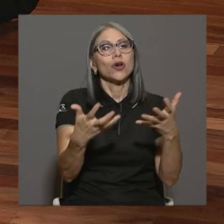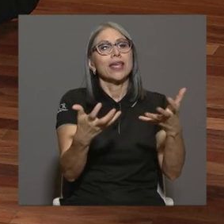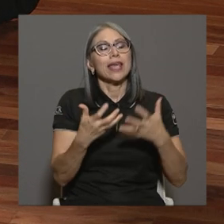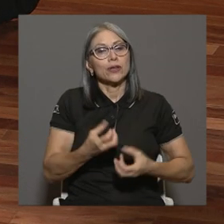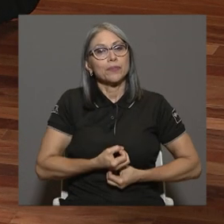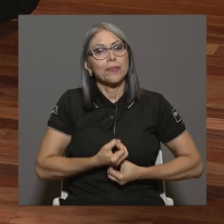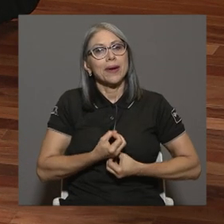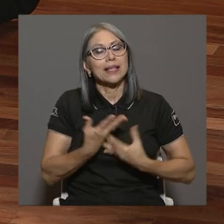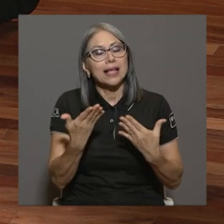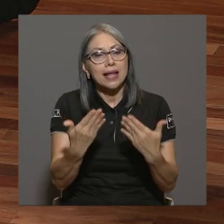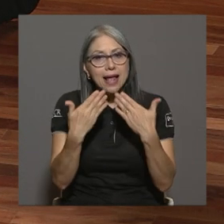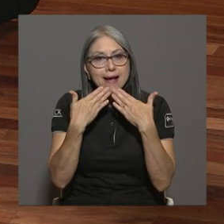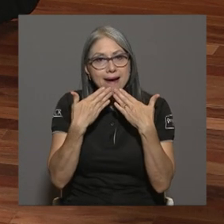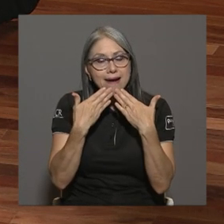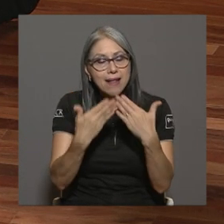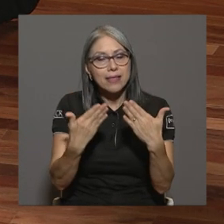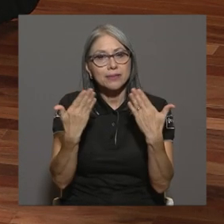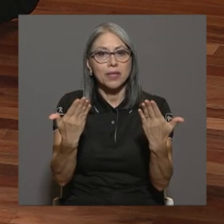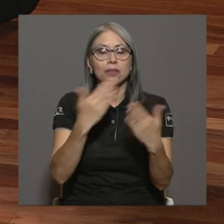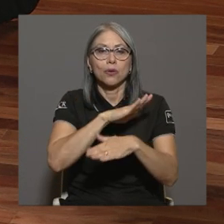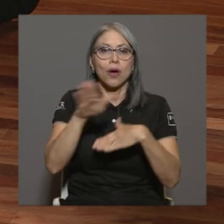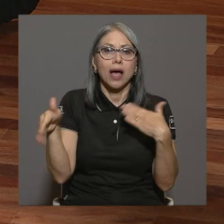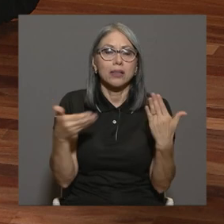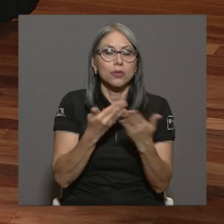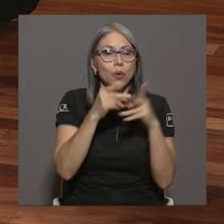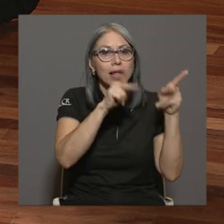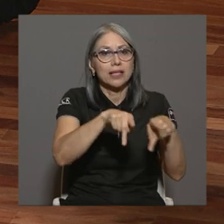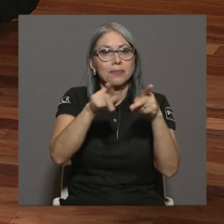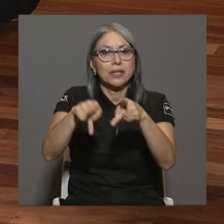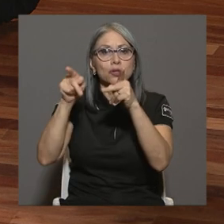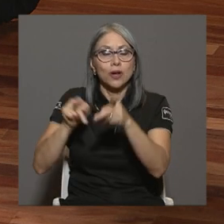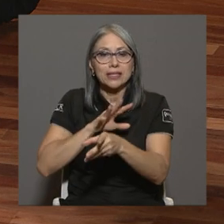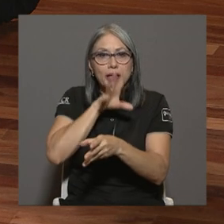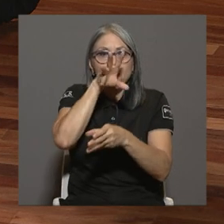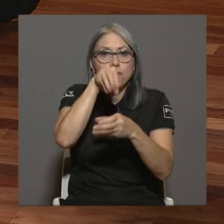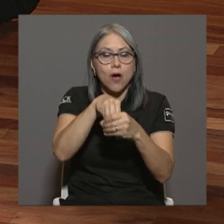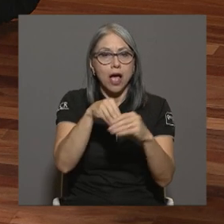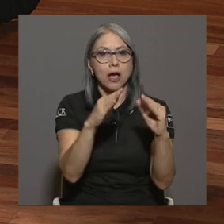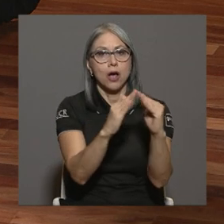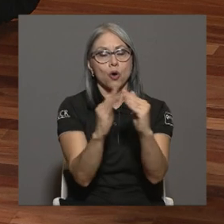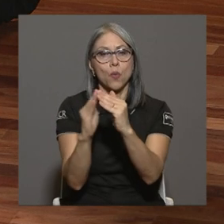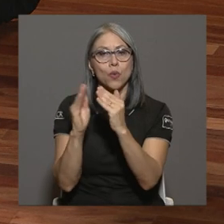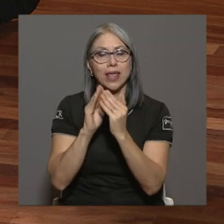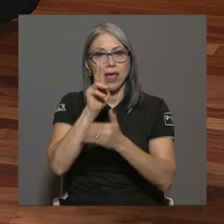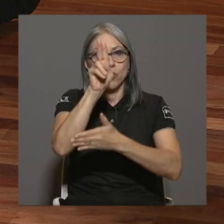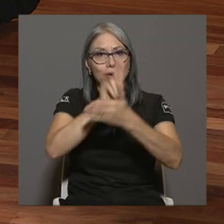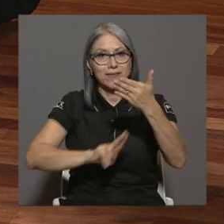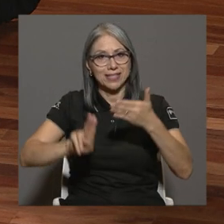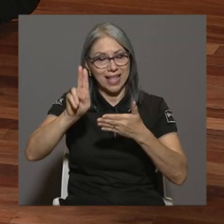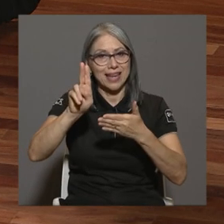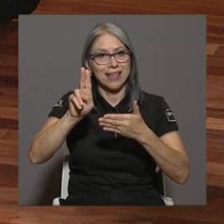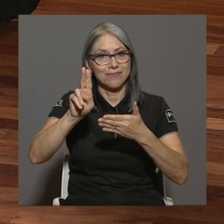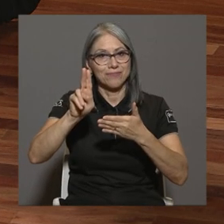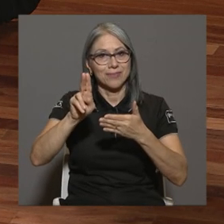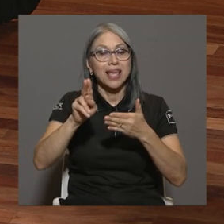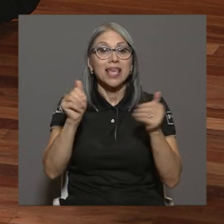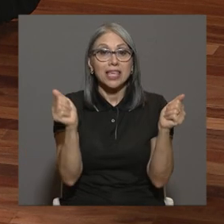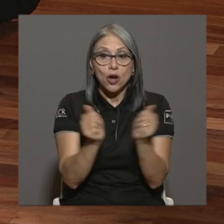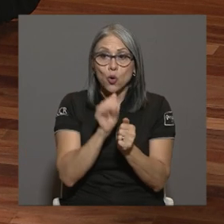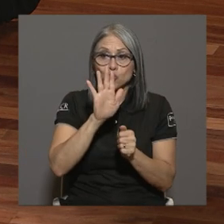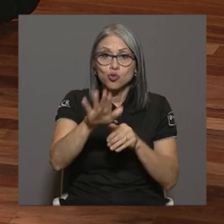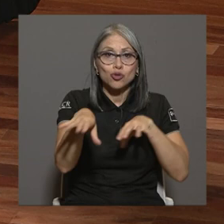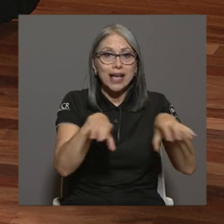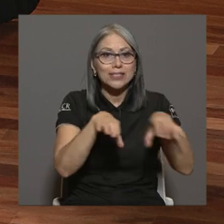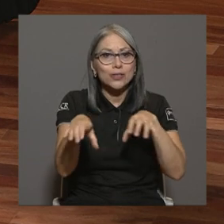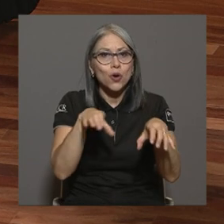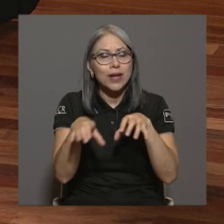profundo agradecimiento a todas las personas que forman parte de la comunidad universitaria y que enriquecen con sus